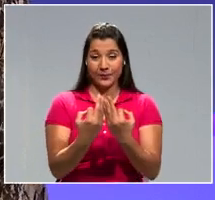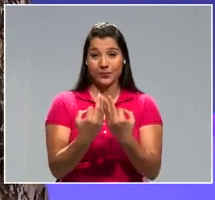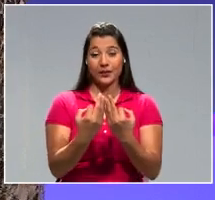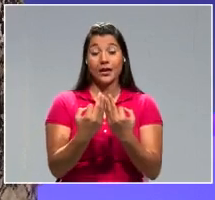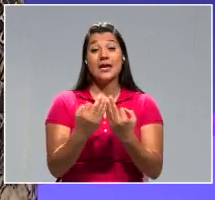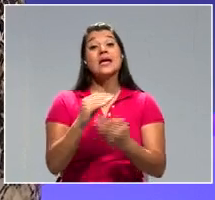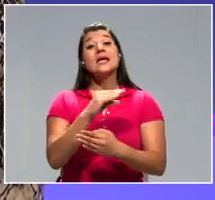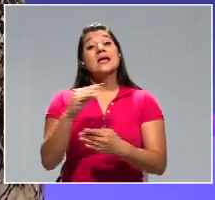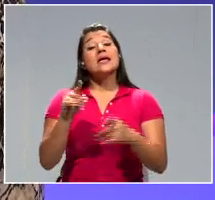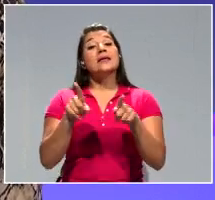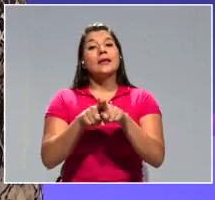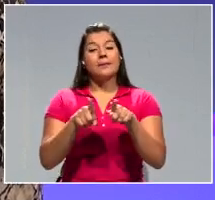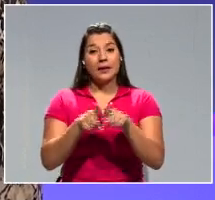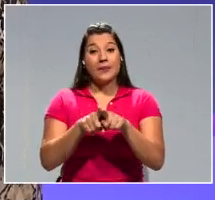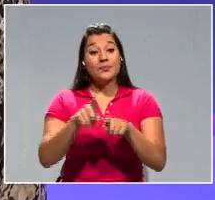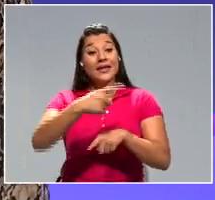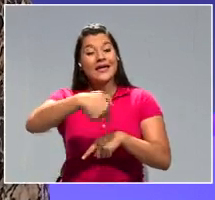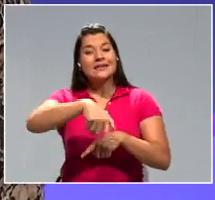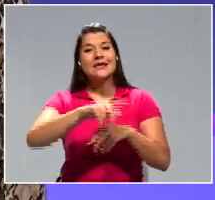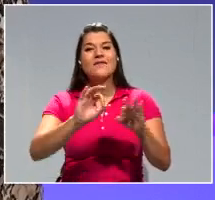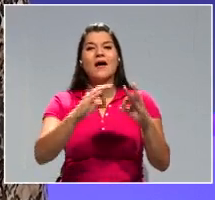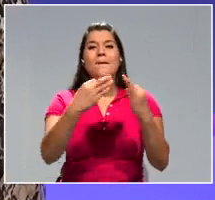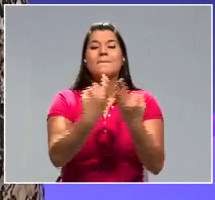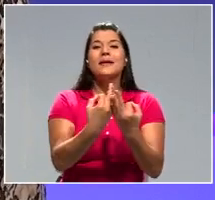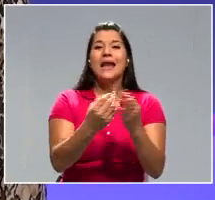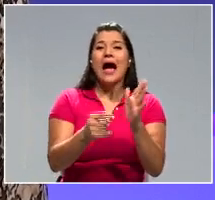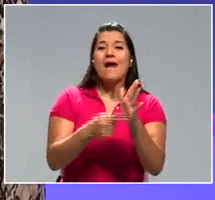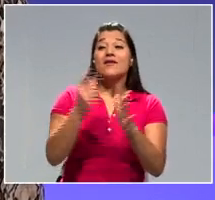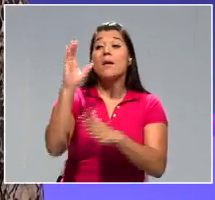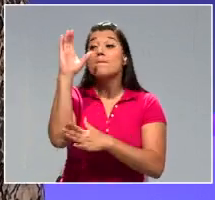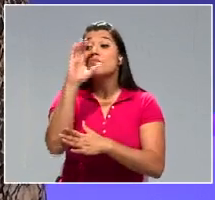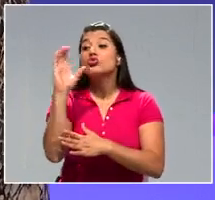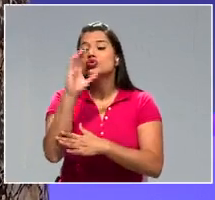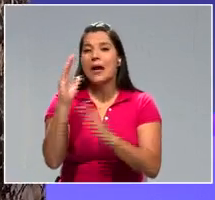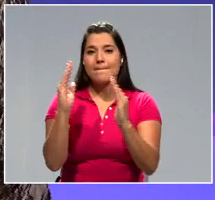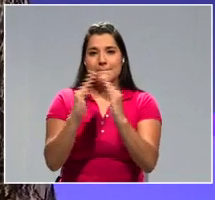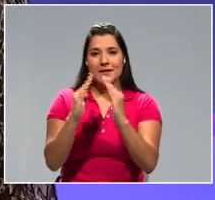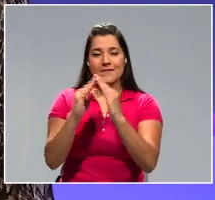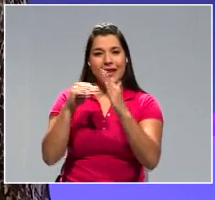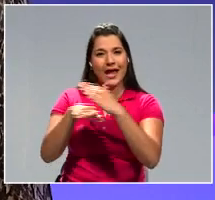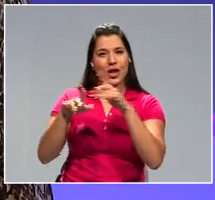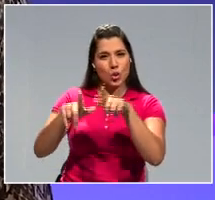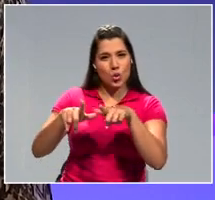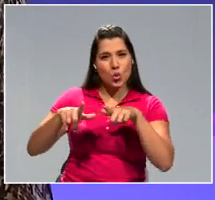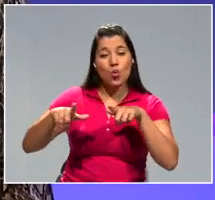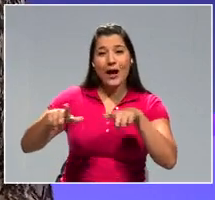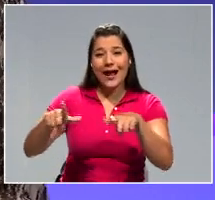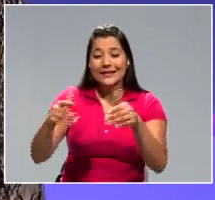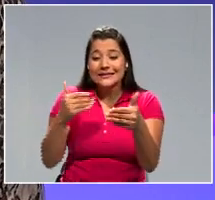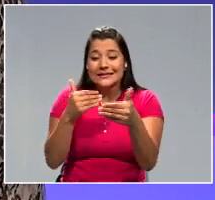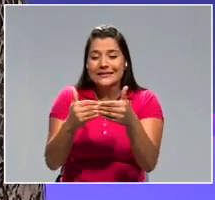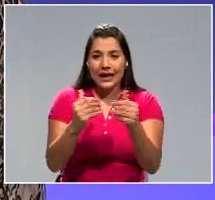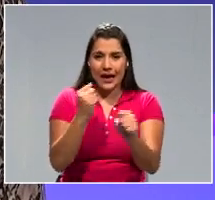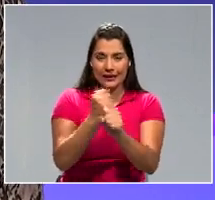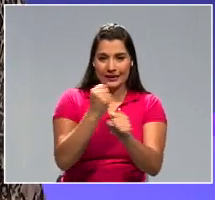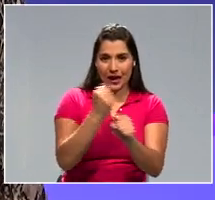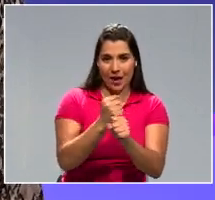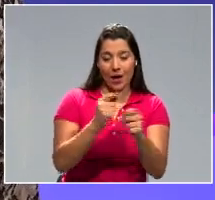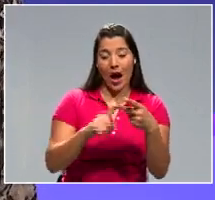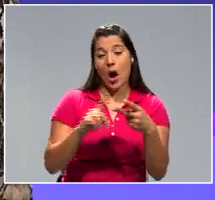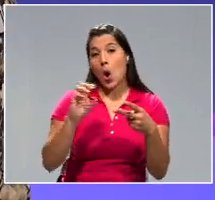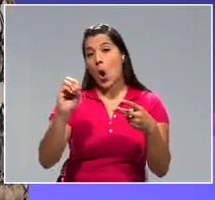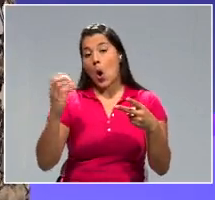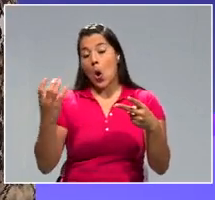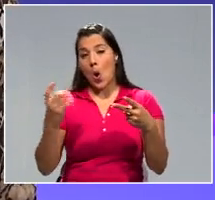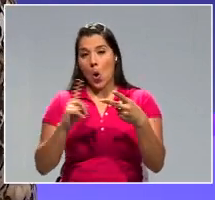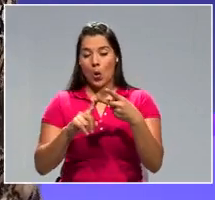optan además por ubicarse en ciertas zonas que tal vez tienen que ver con el lugar donde trabajan, el